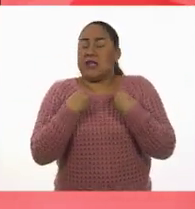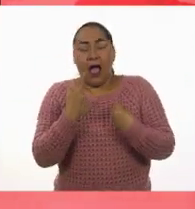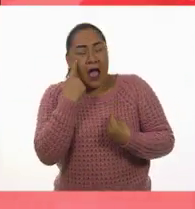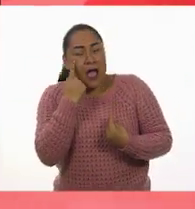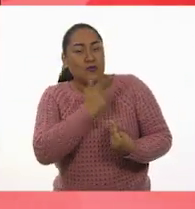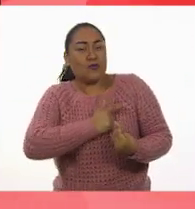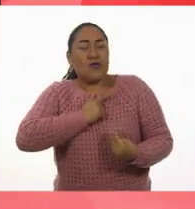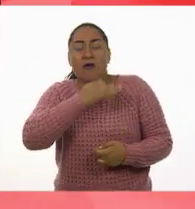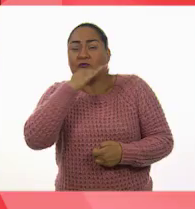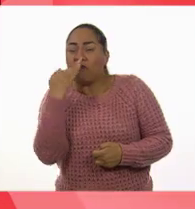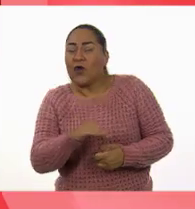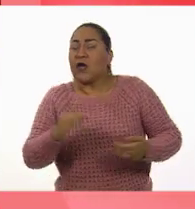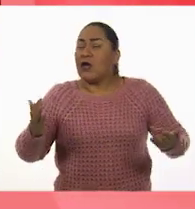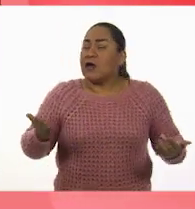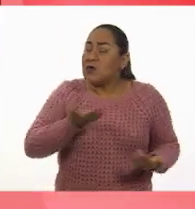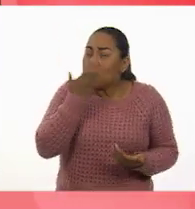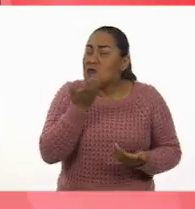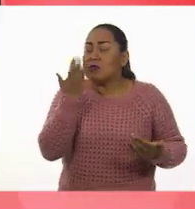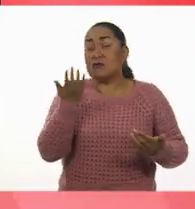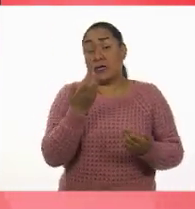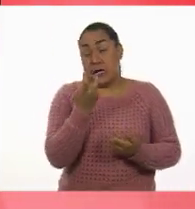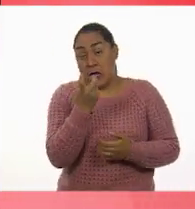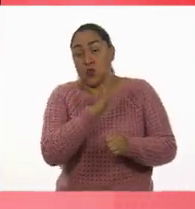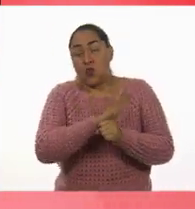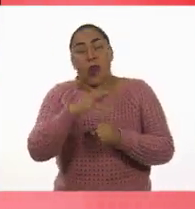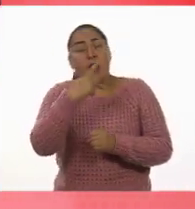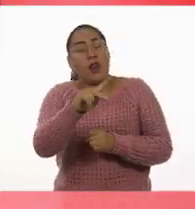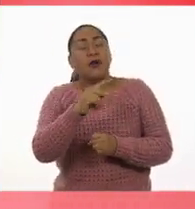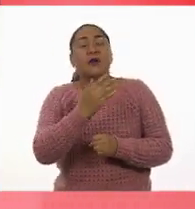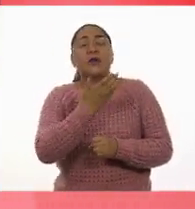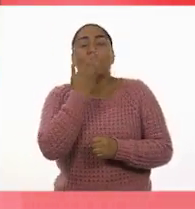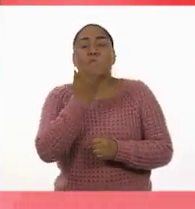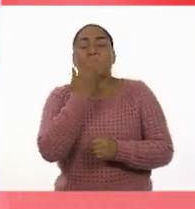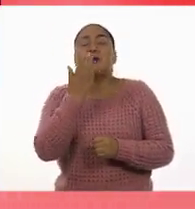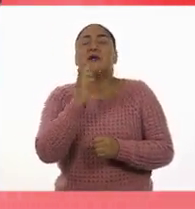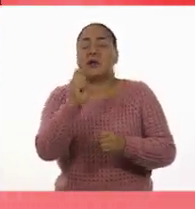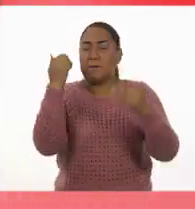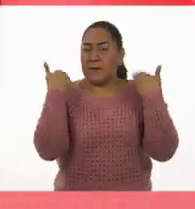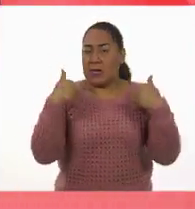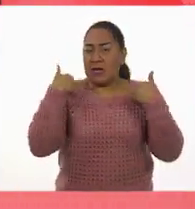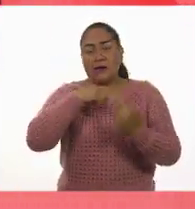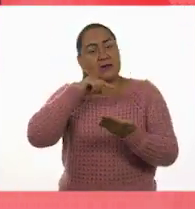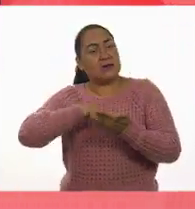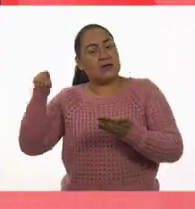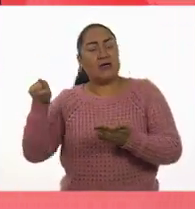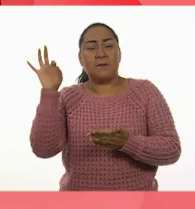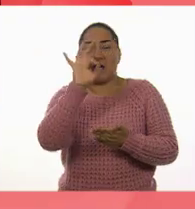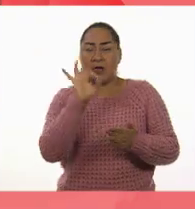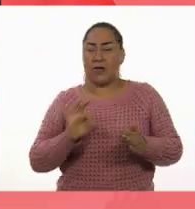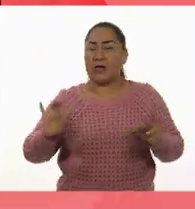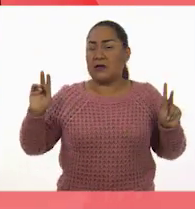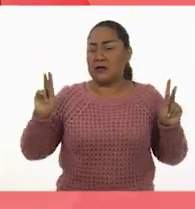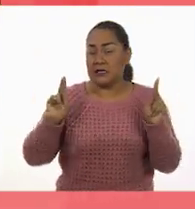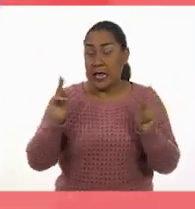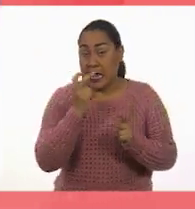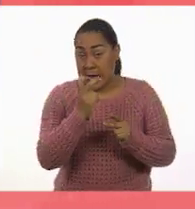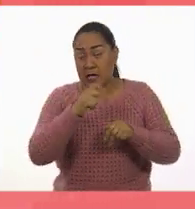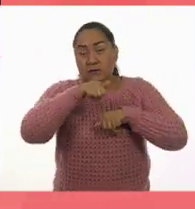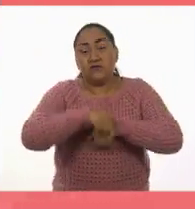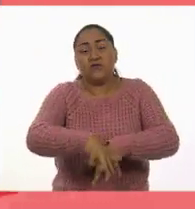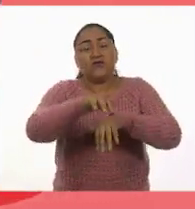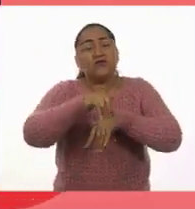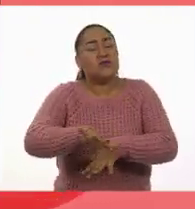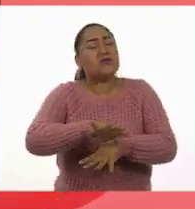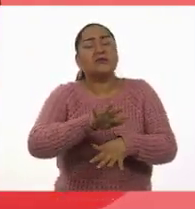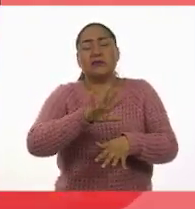fiestas y tradiciones. Entre ellas, destaca el tradicional Paseo del Pendón en Chilpancingo, Se trata de un desfile multicultural